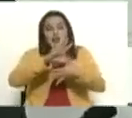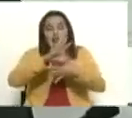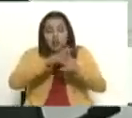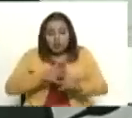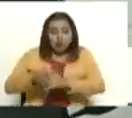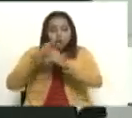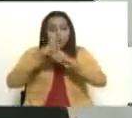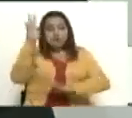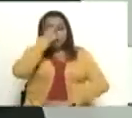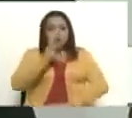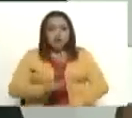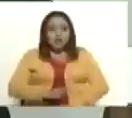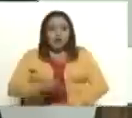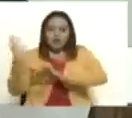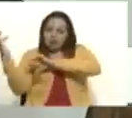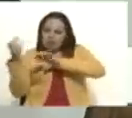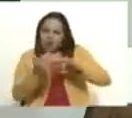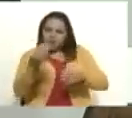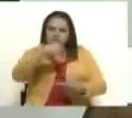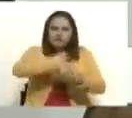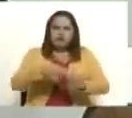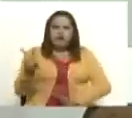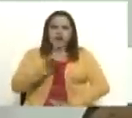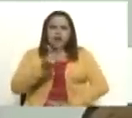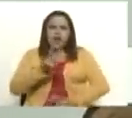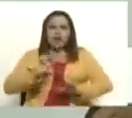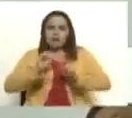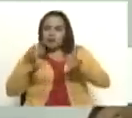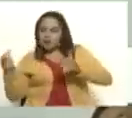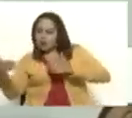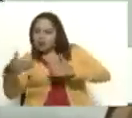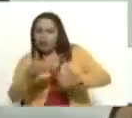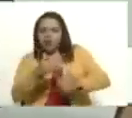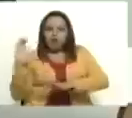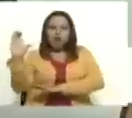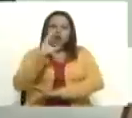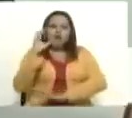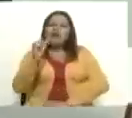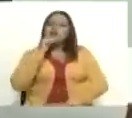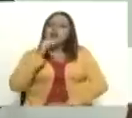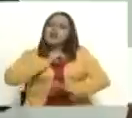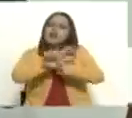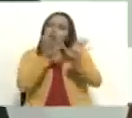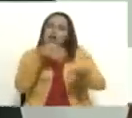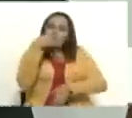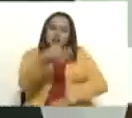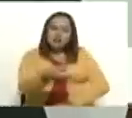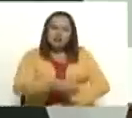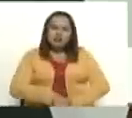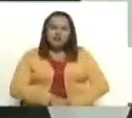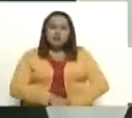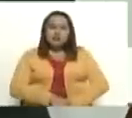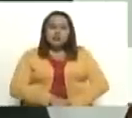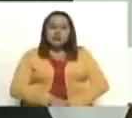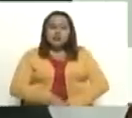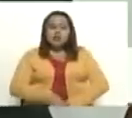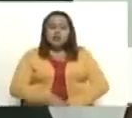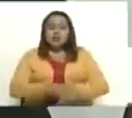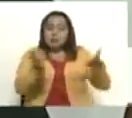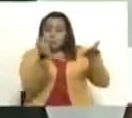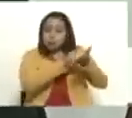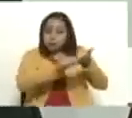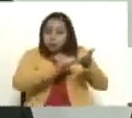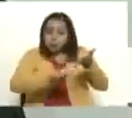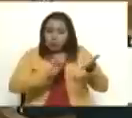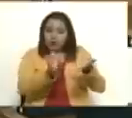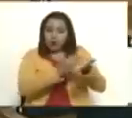y brasileños invadiera Venezuela por Colombia. ¿Y quién lo confiesa también? Los documentos que fueron desclasificados